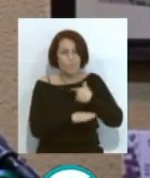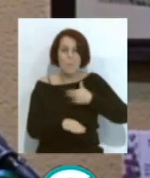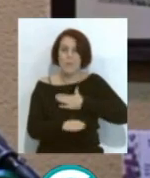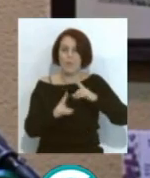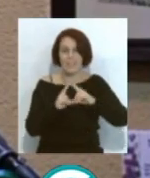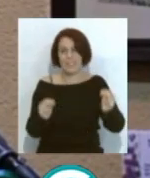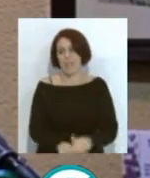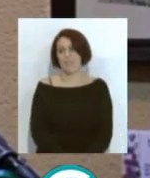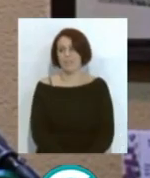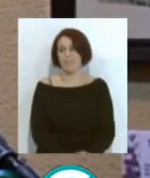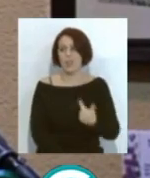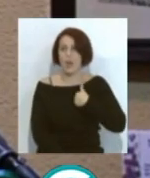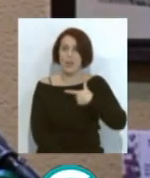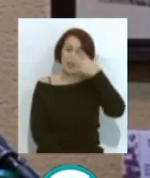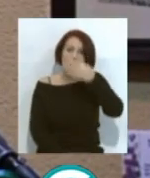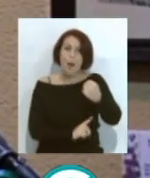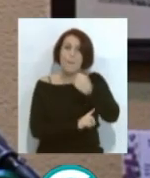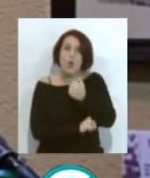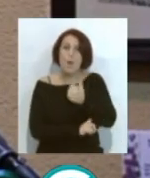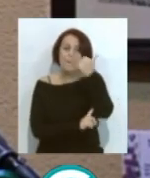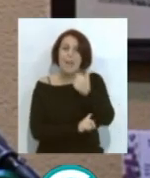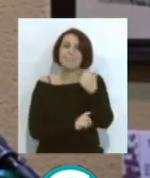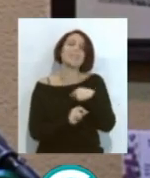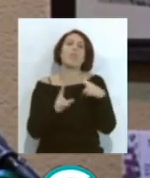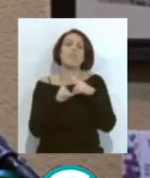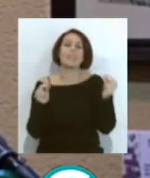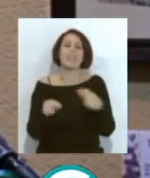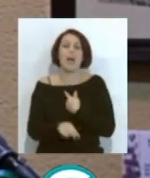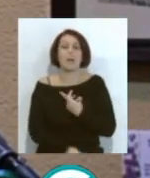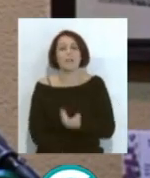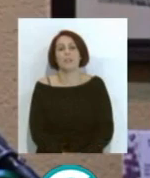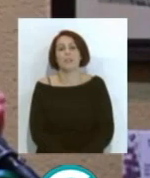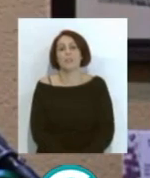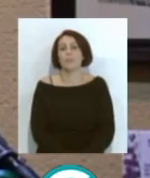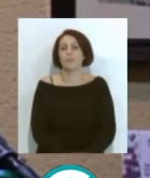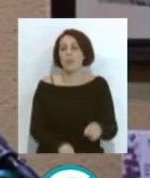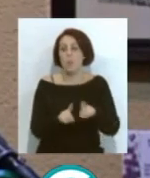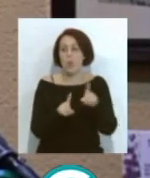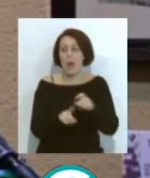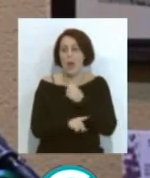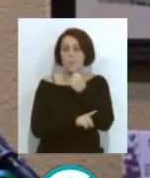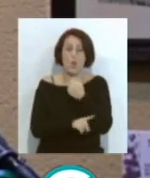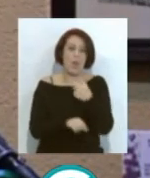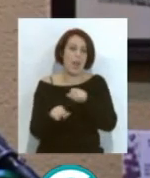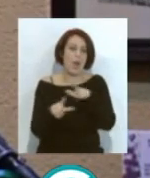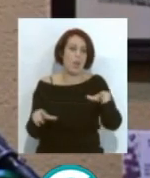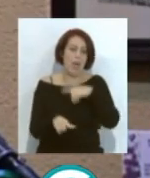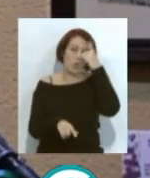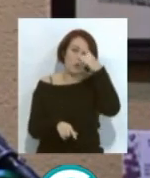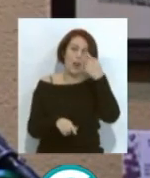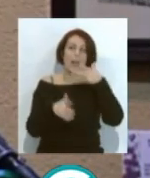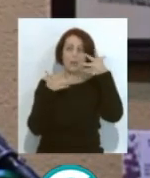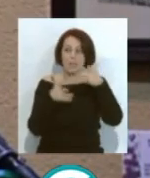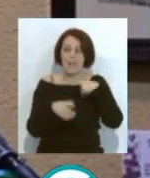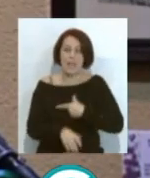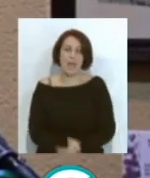creo que todavía más apoyo de la propia institución. Igual que estoy encontrando apoyo en la Delegación de Cultura y en la Consejería en